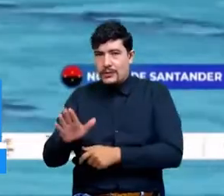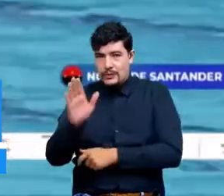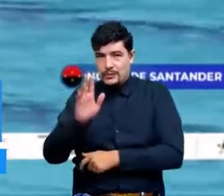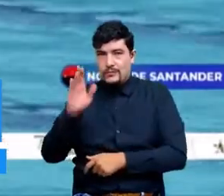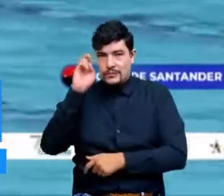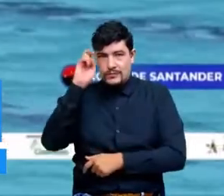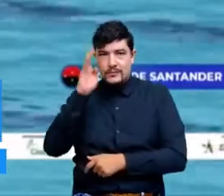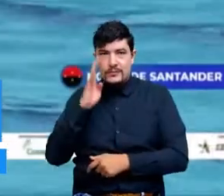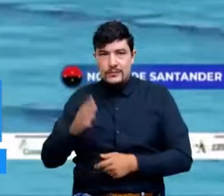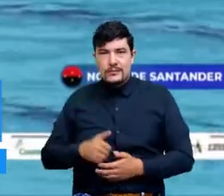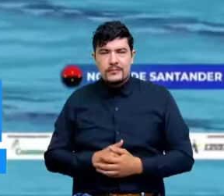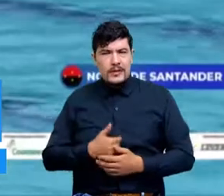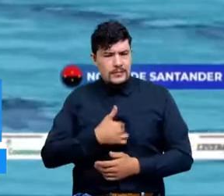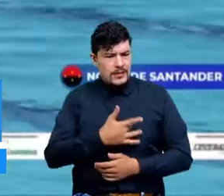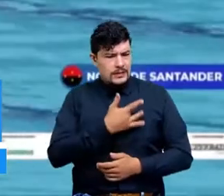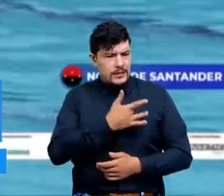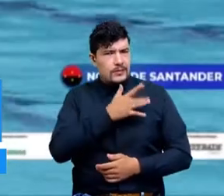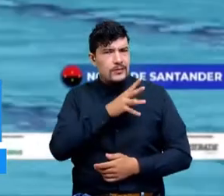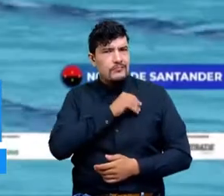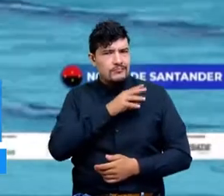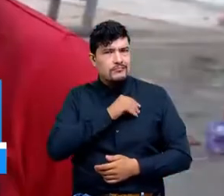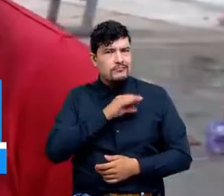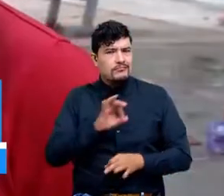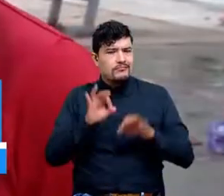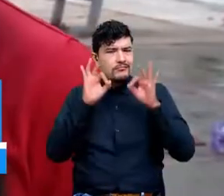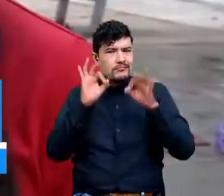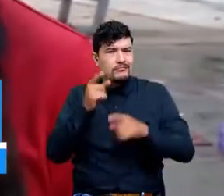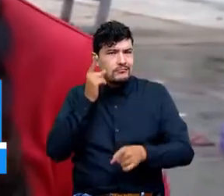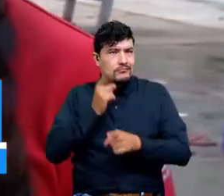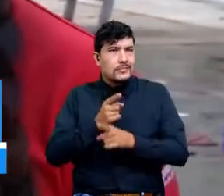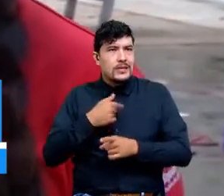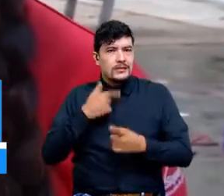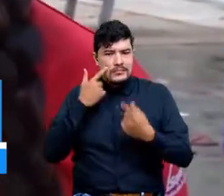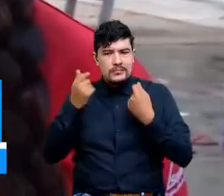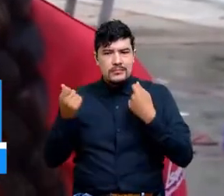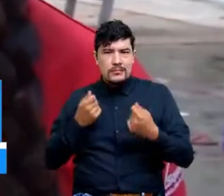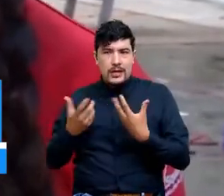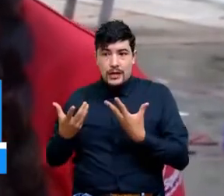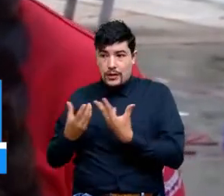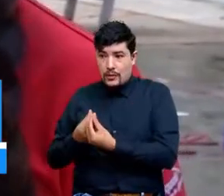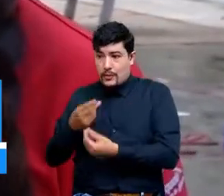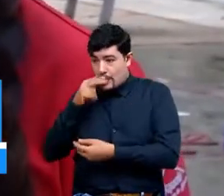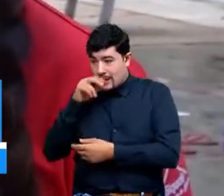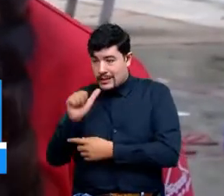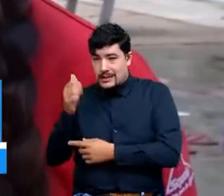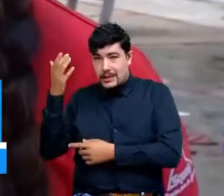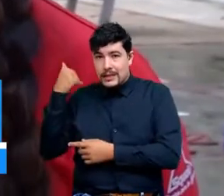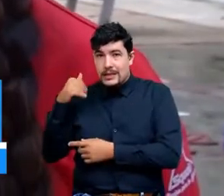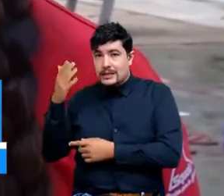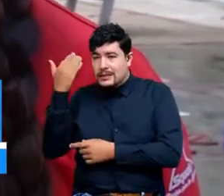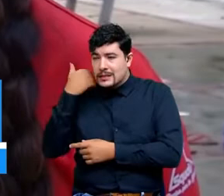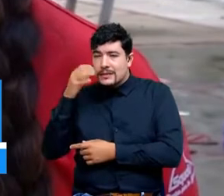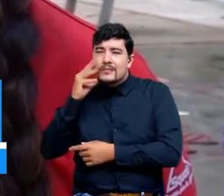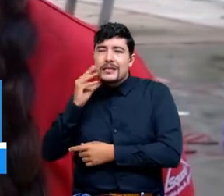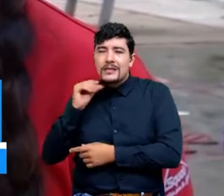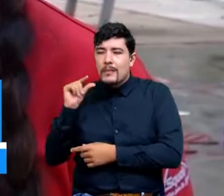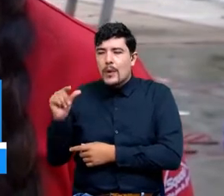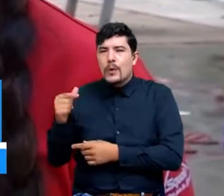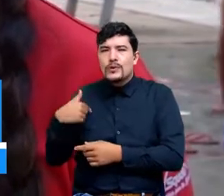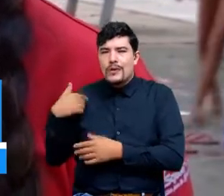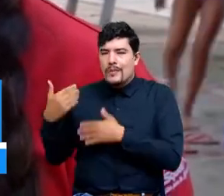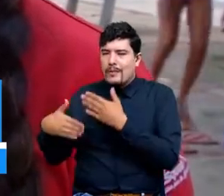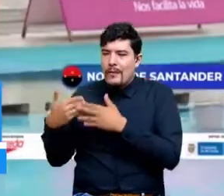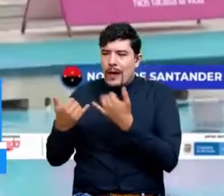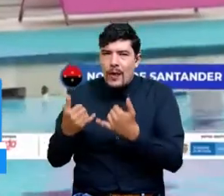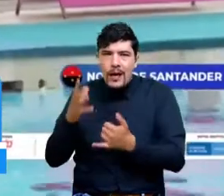Sí, de hecho me siento bastante satisfecha, ya que yo llevaba al grupo de las niñas novatas hace unos años atrás y pues venía con